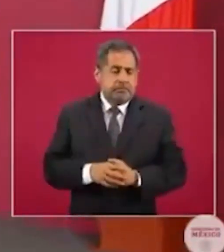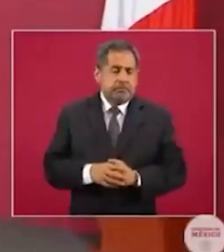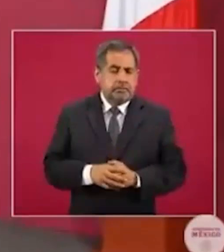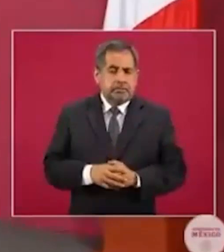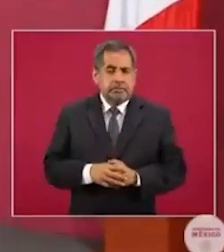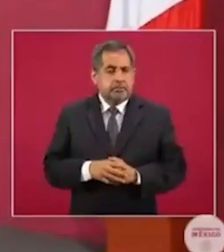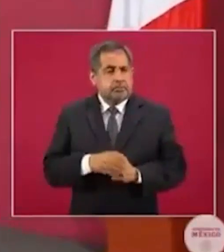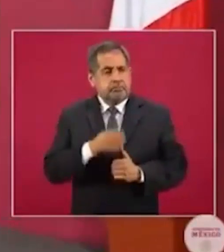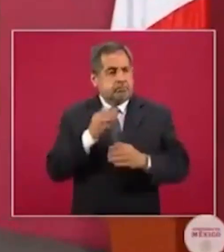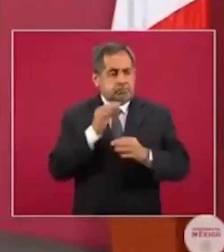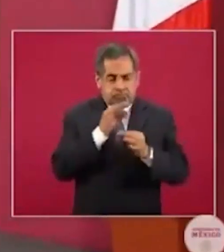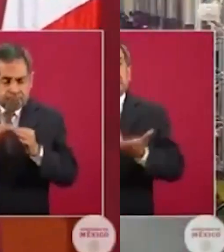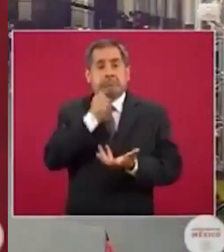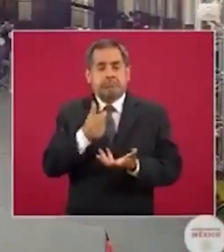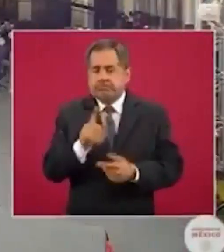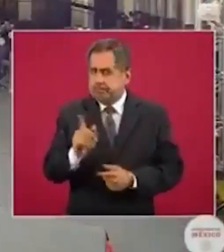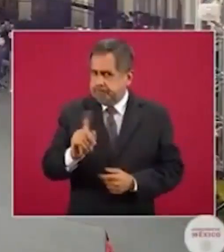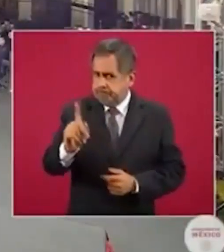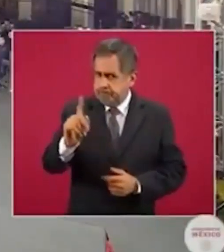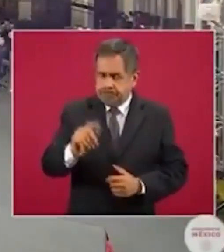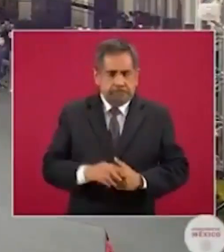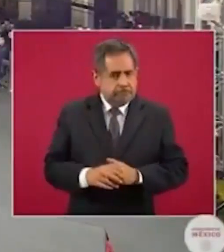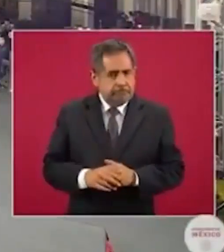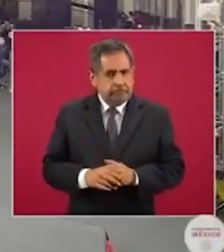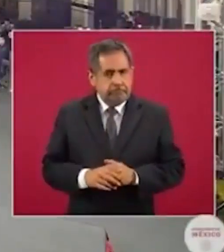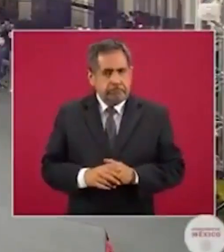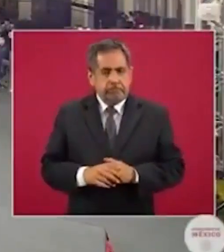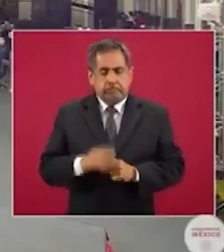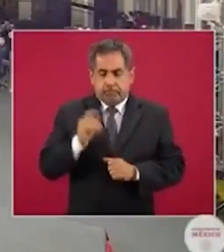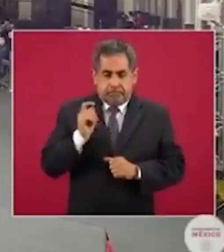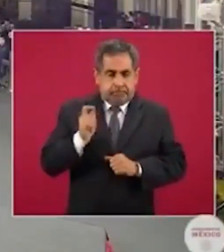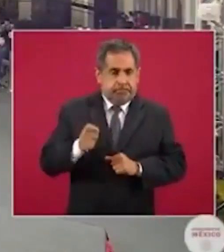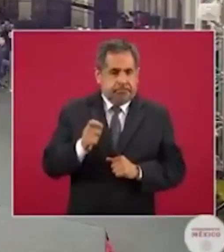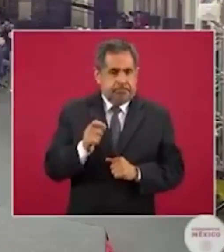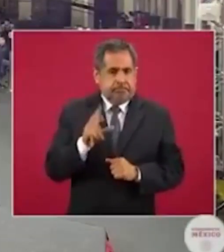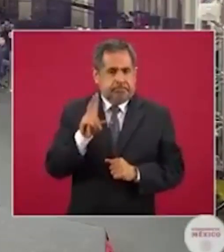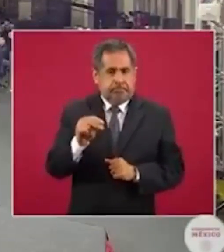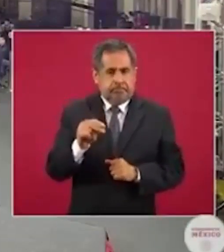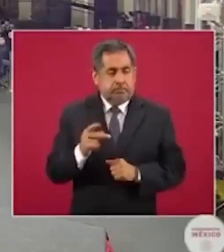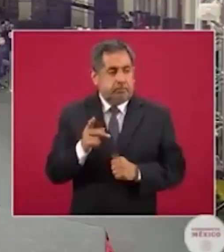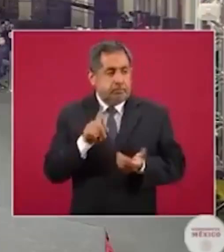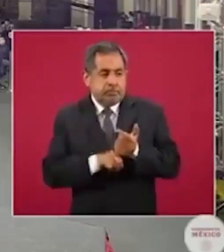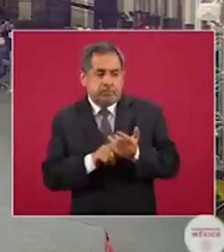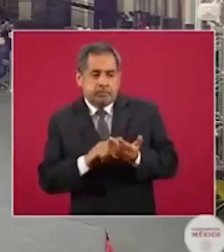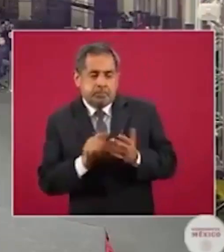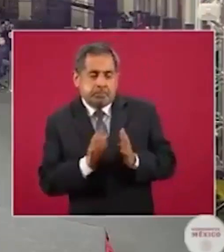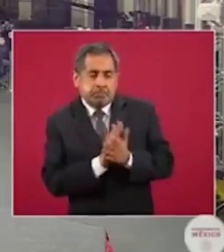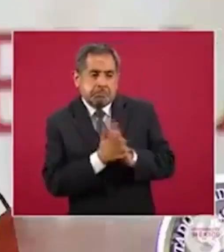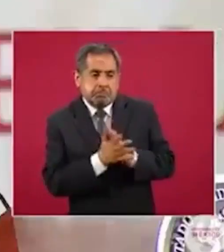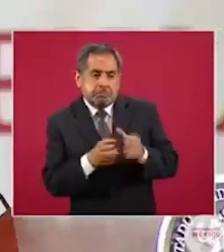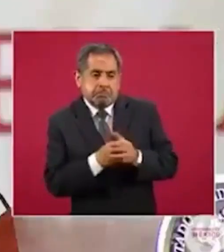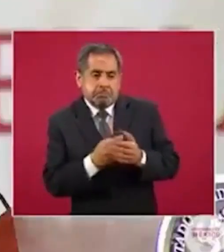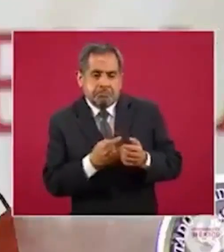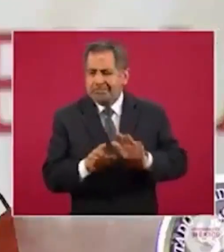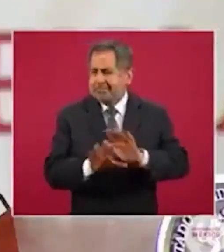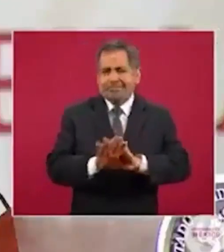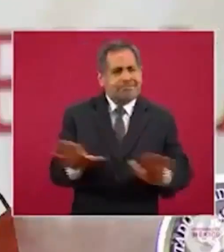de la entrega de un líder criminal. Y no hay ningún acuerdo en lo oscurito.